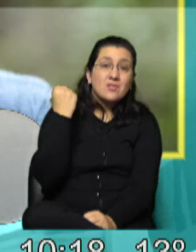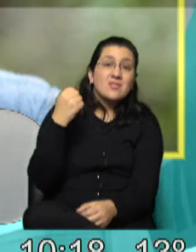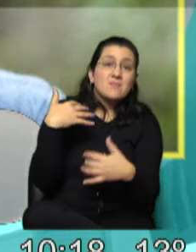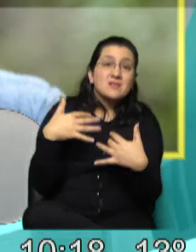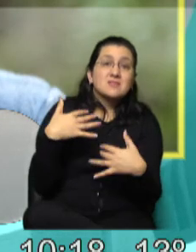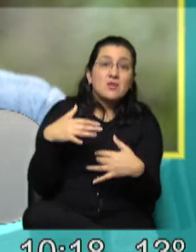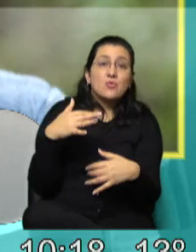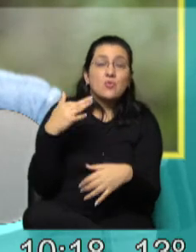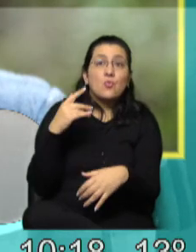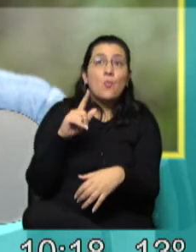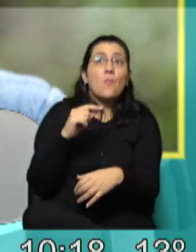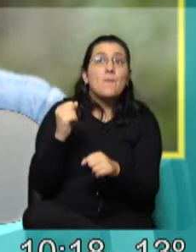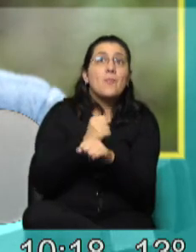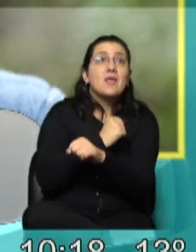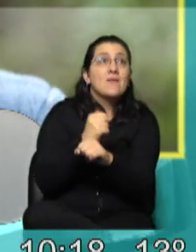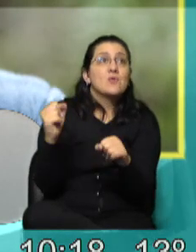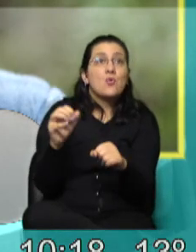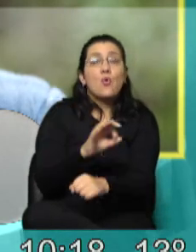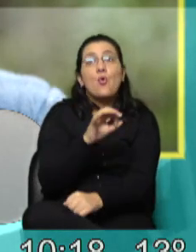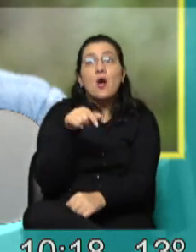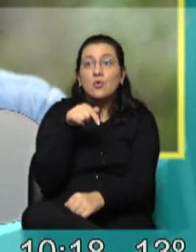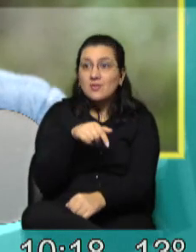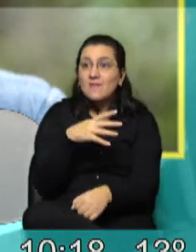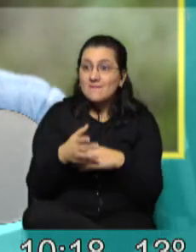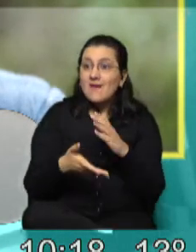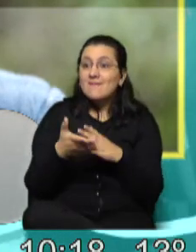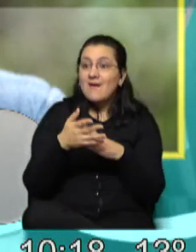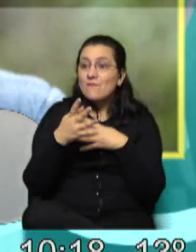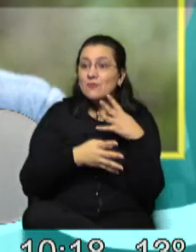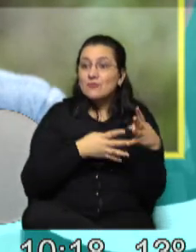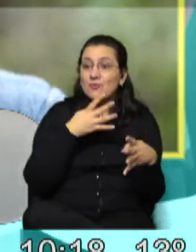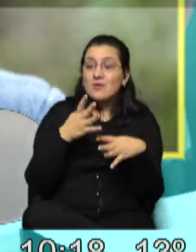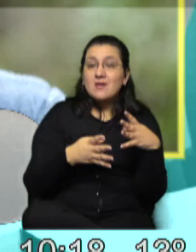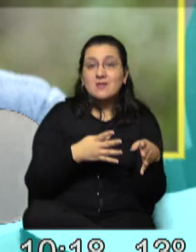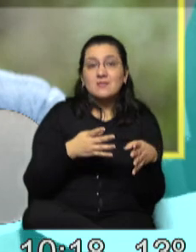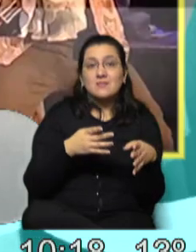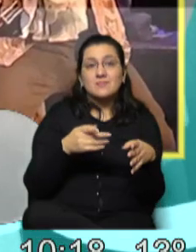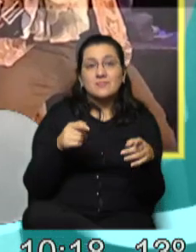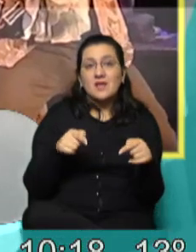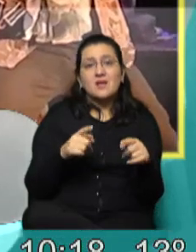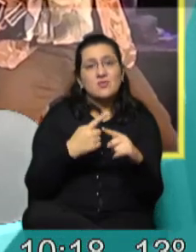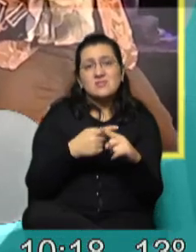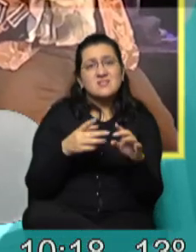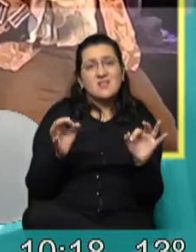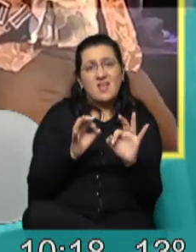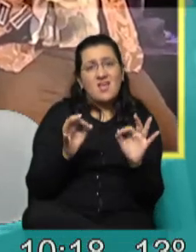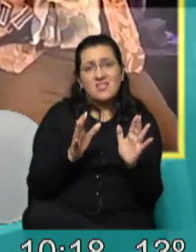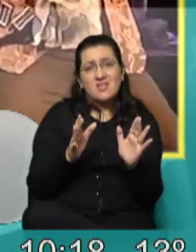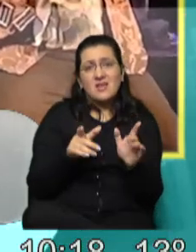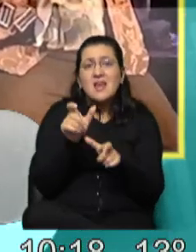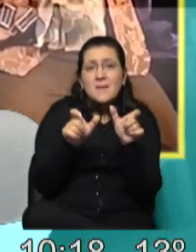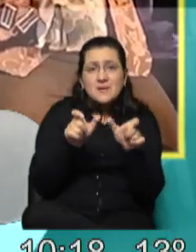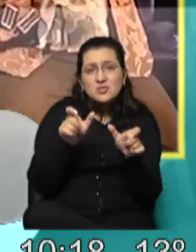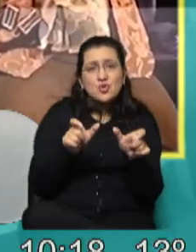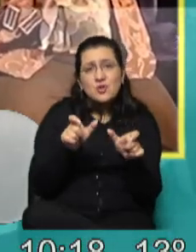futuro premio, o bueno, con esto voy a funcionar. Ahí no hay más, no existe nada de eso. Es la gente